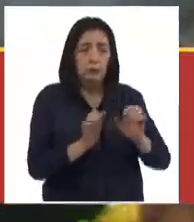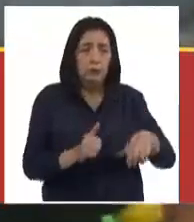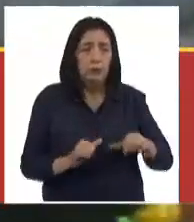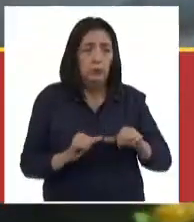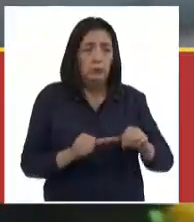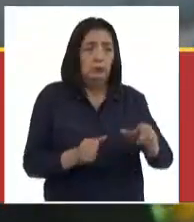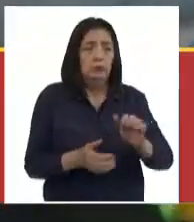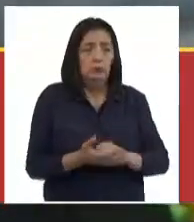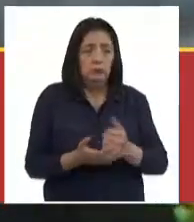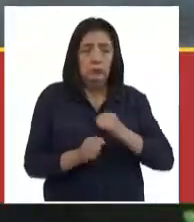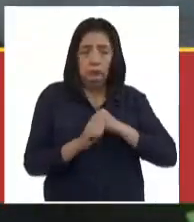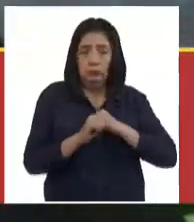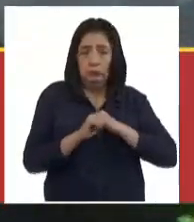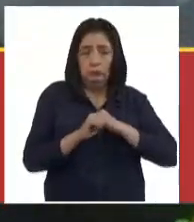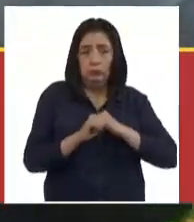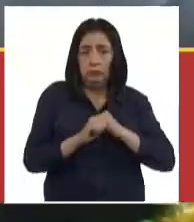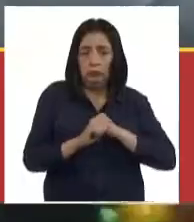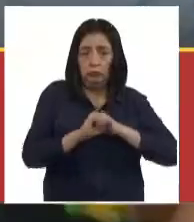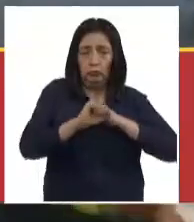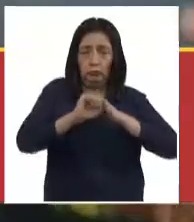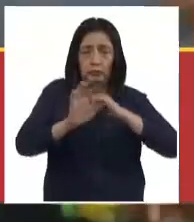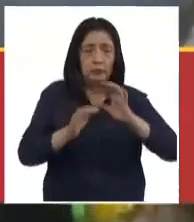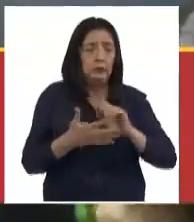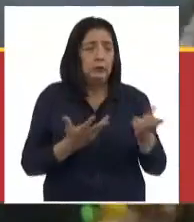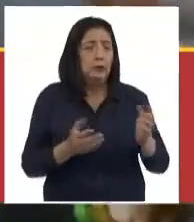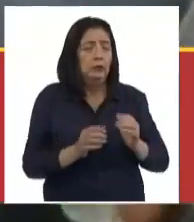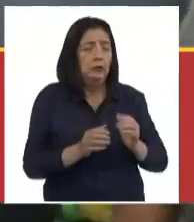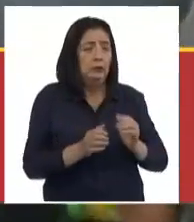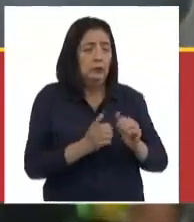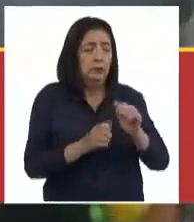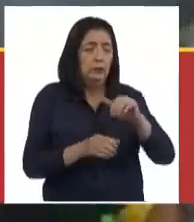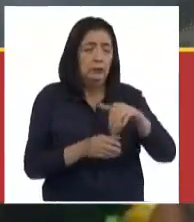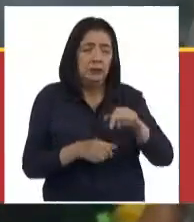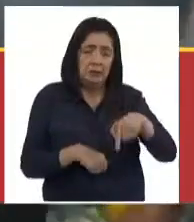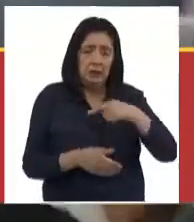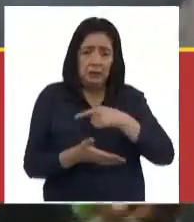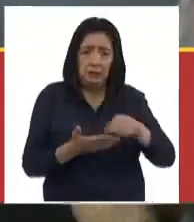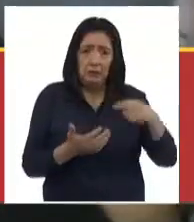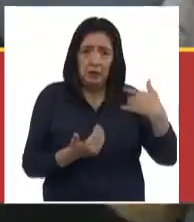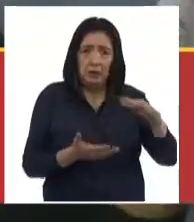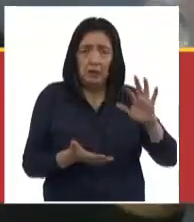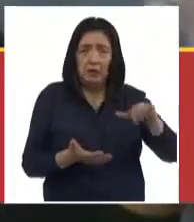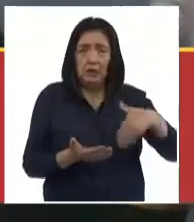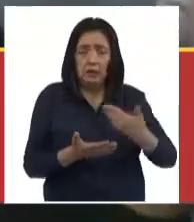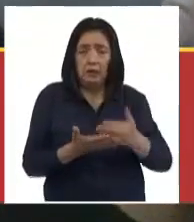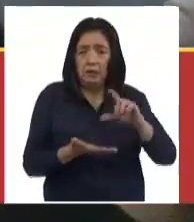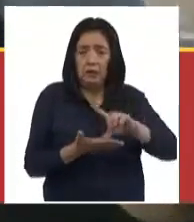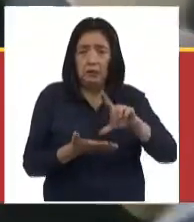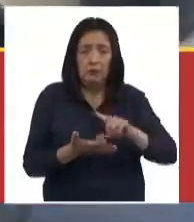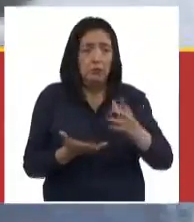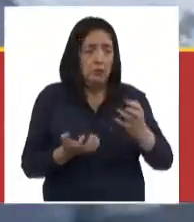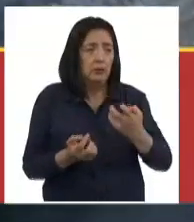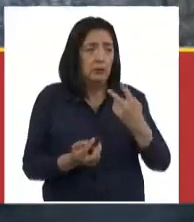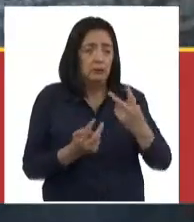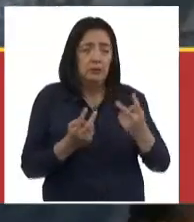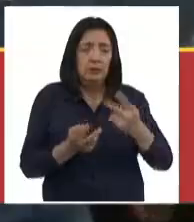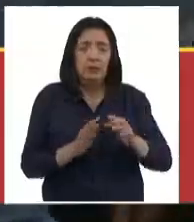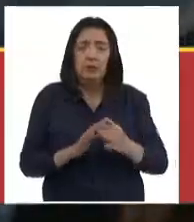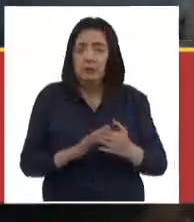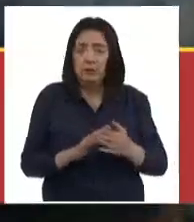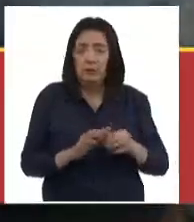continuar con su campaña electoral. También manifestó que en esta semana ya estará en Lima porque tiene intención de visitar los